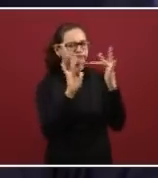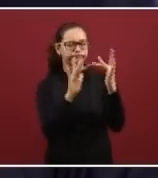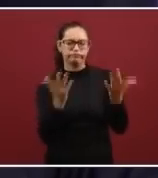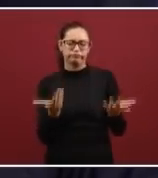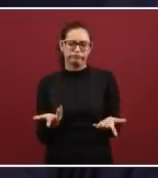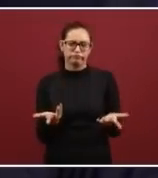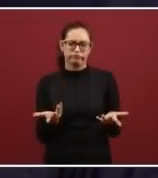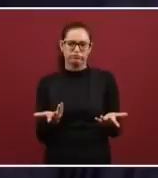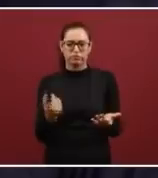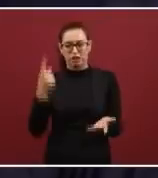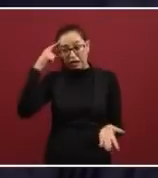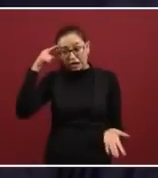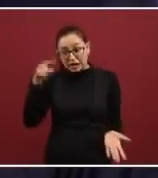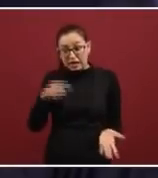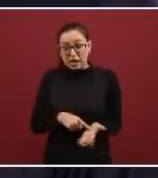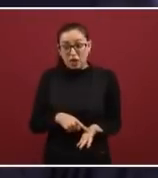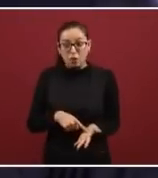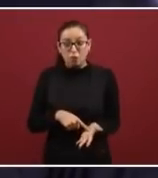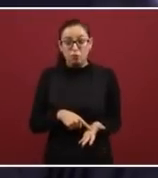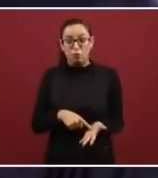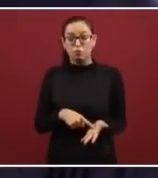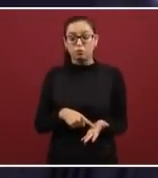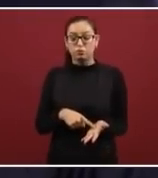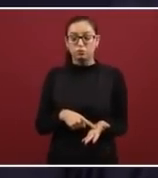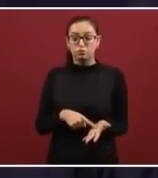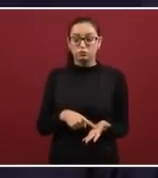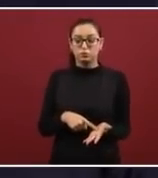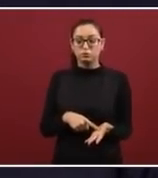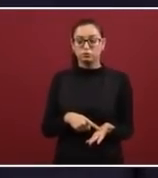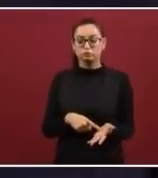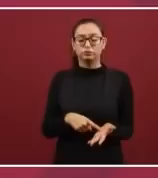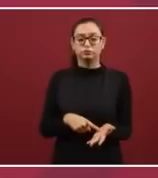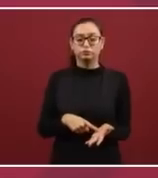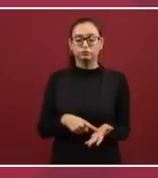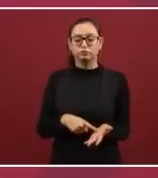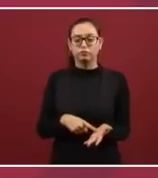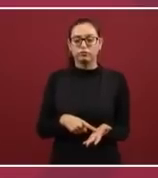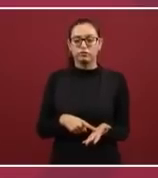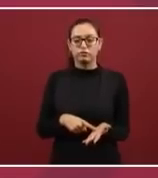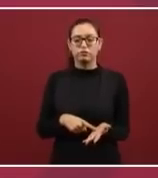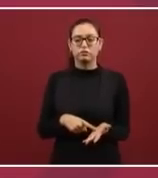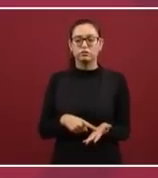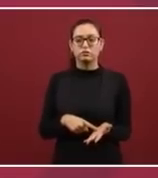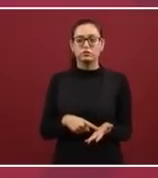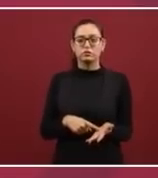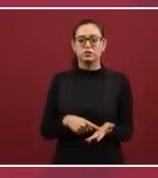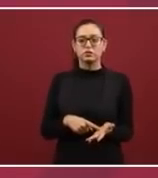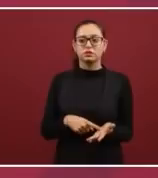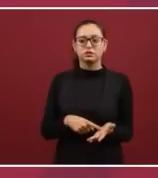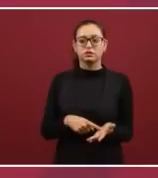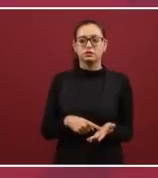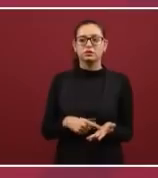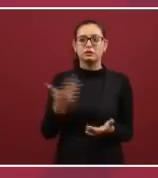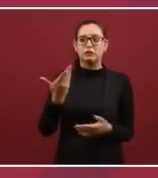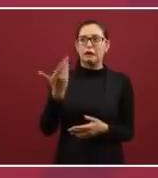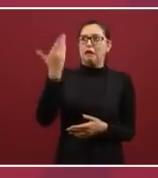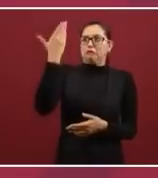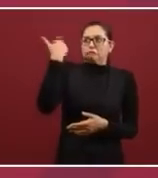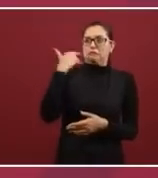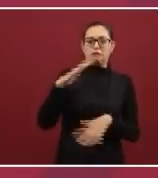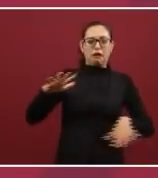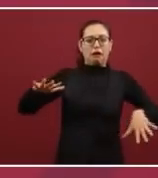Creo yo que por eso no funcionó la reforma en